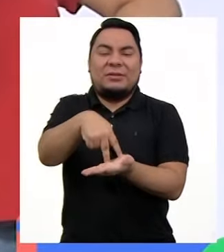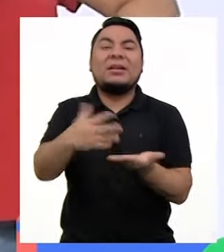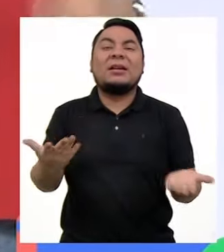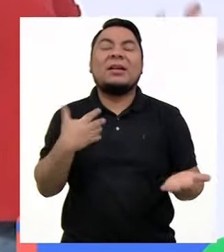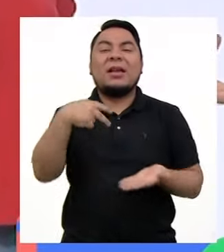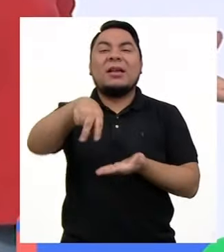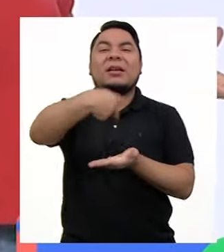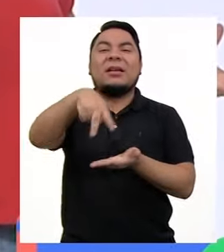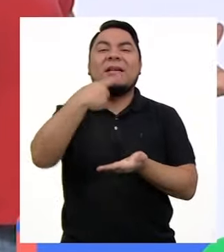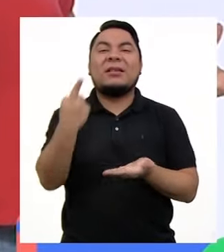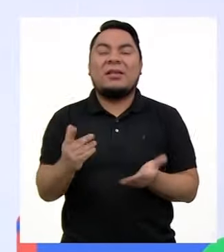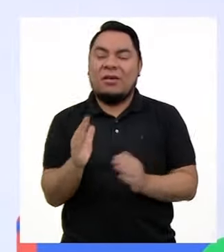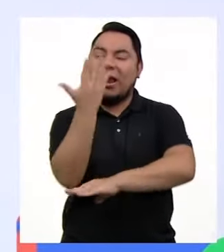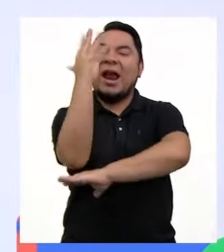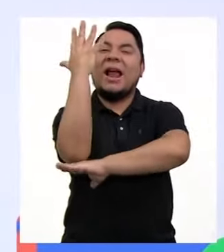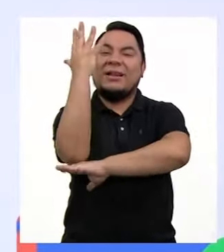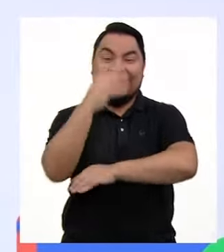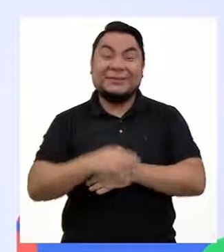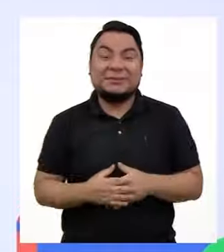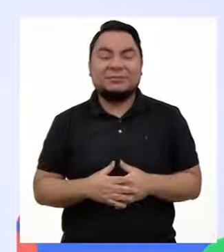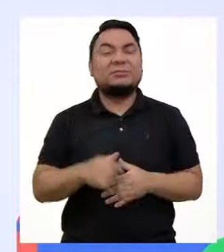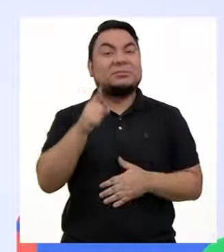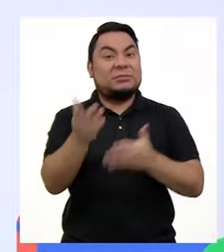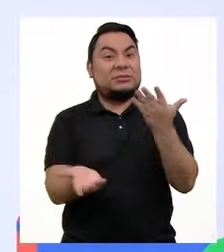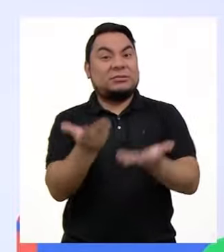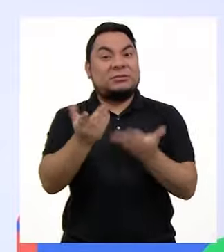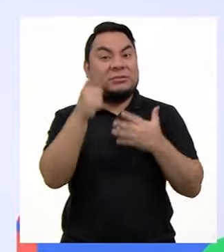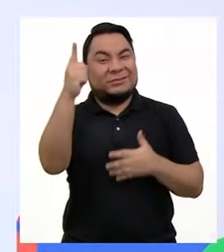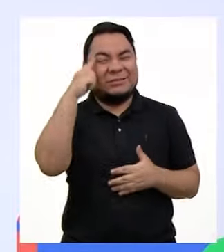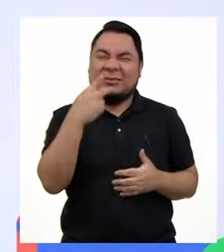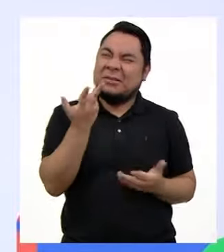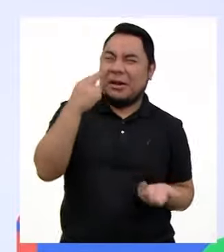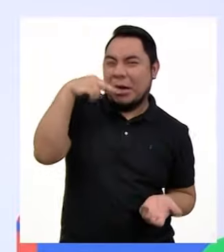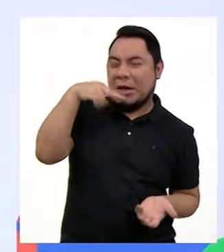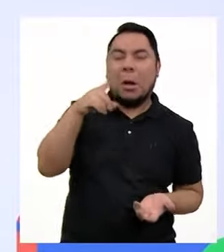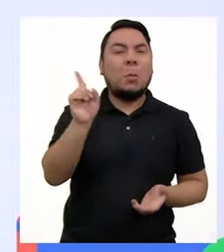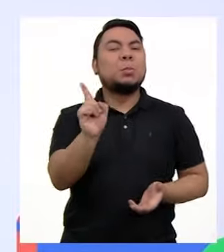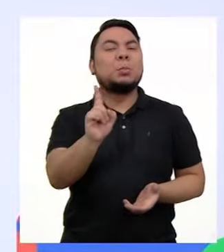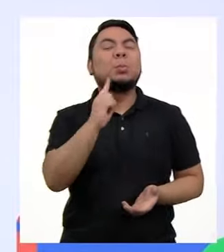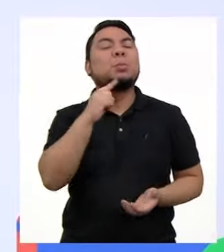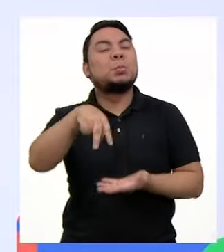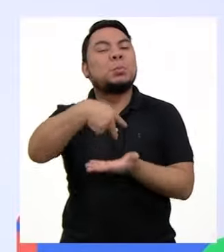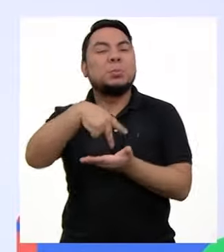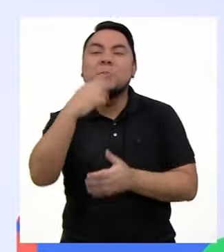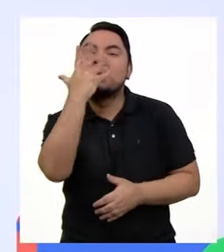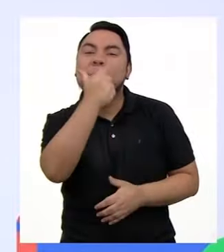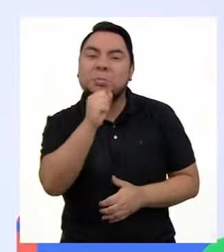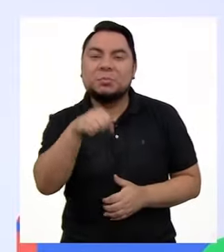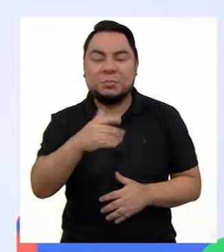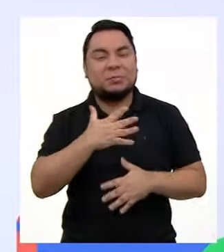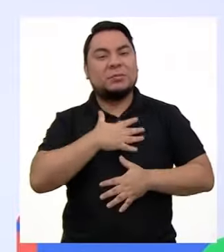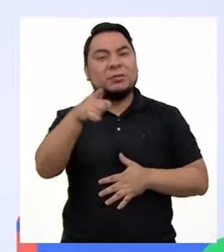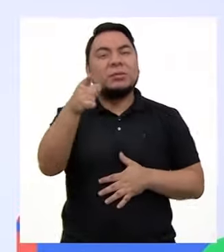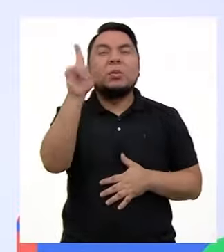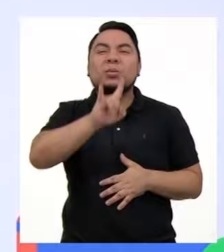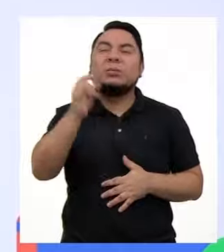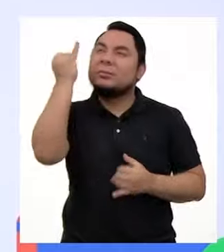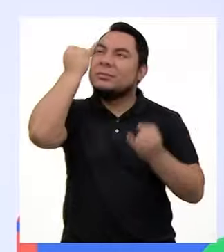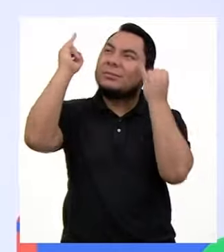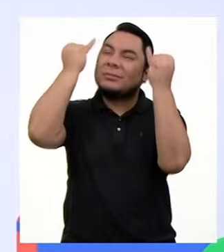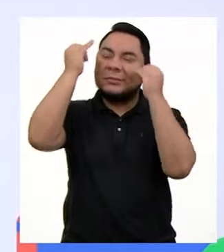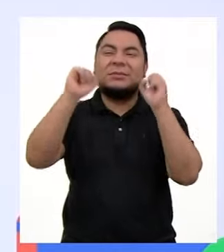el baile del árbol. Pues sé que suena gracioso. Es un baile muy divertido. Vamos a usar nuestra imaginación